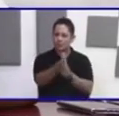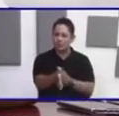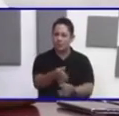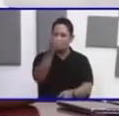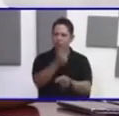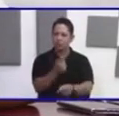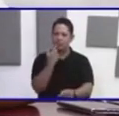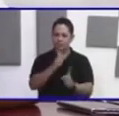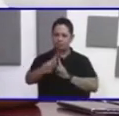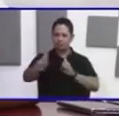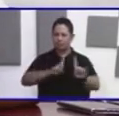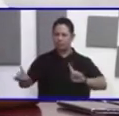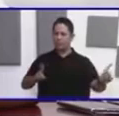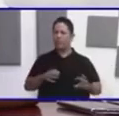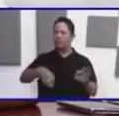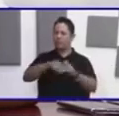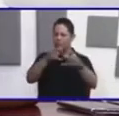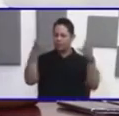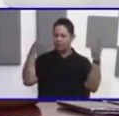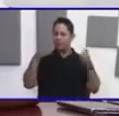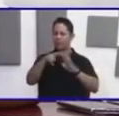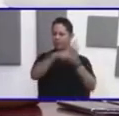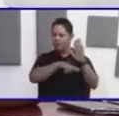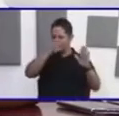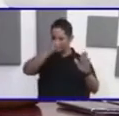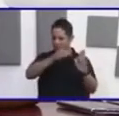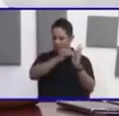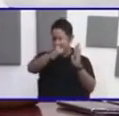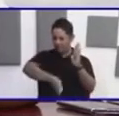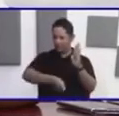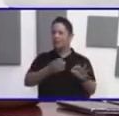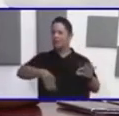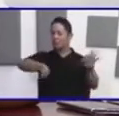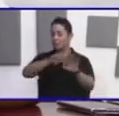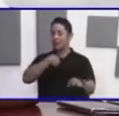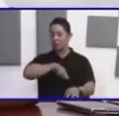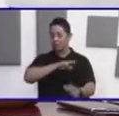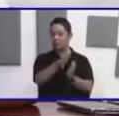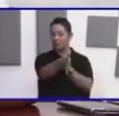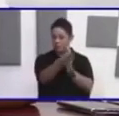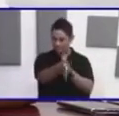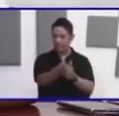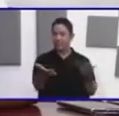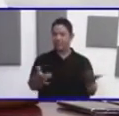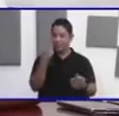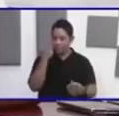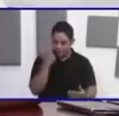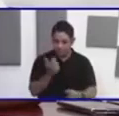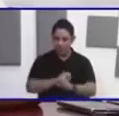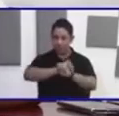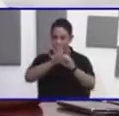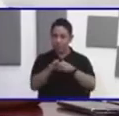de aislamiento y de buscar que el cumplimiento de los decretos territoriales en materia de aislamiento nos ayudaran a evitar